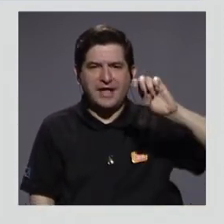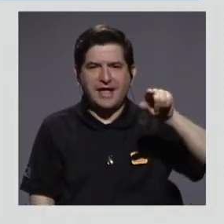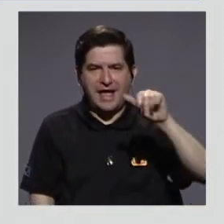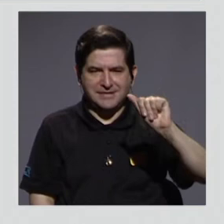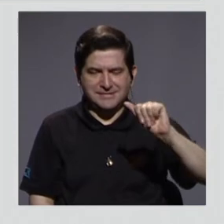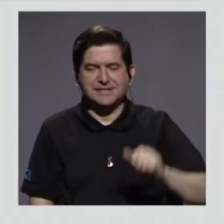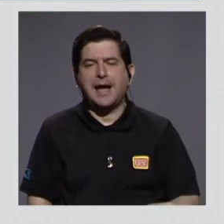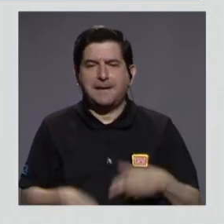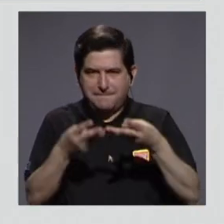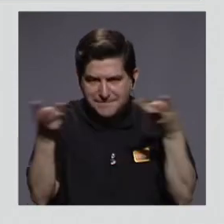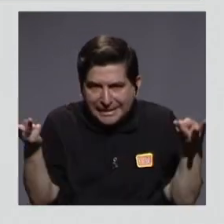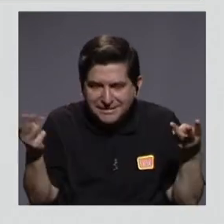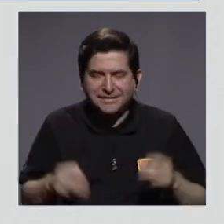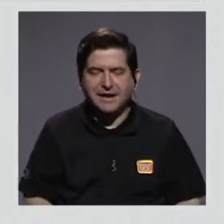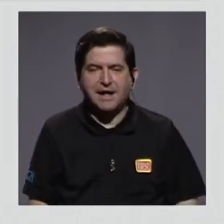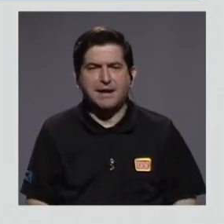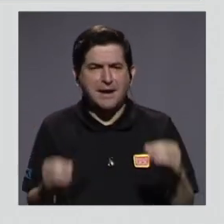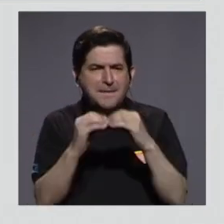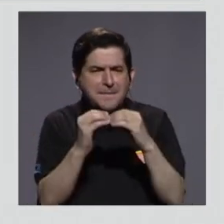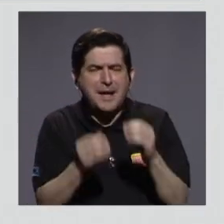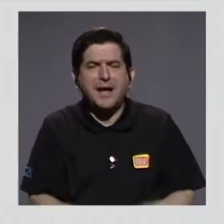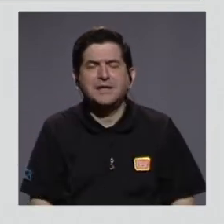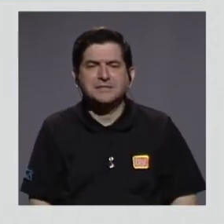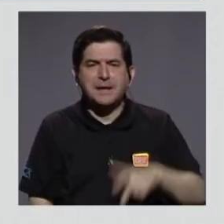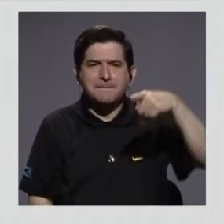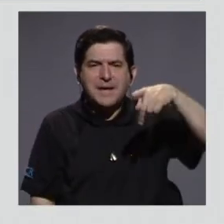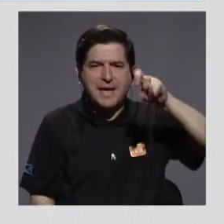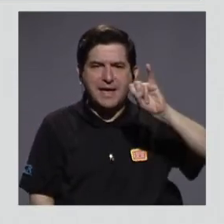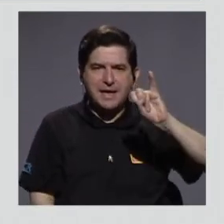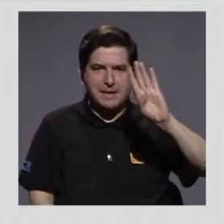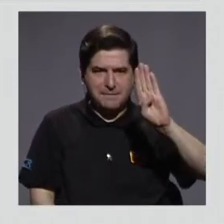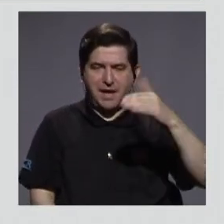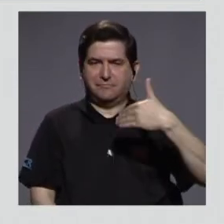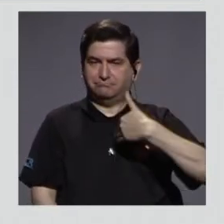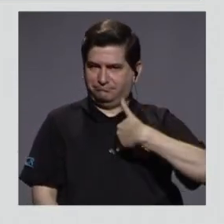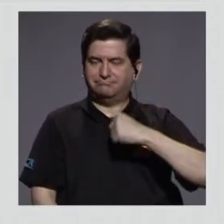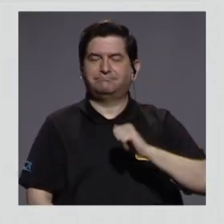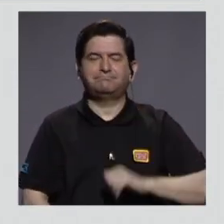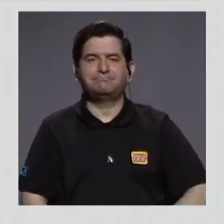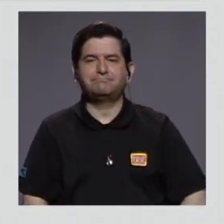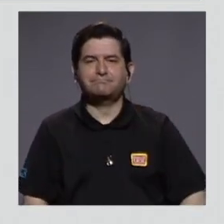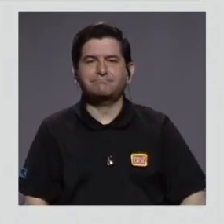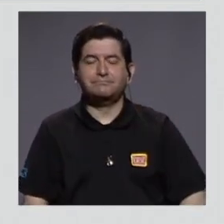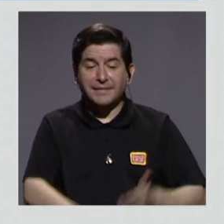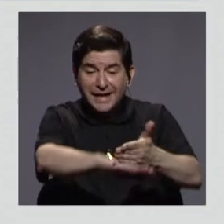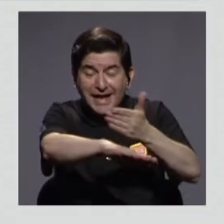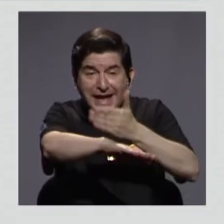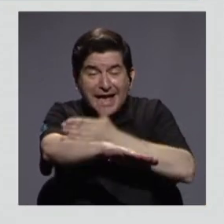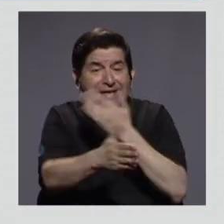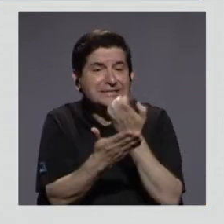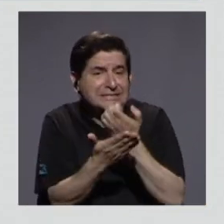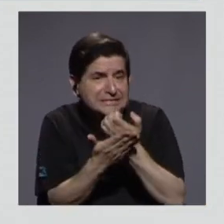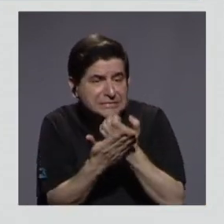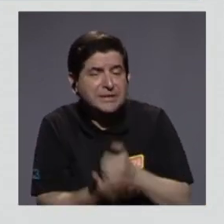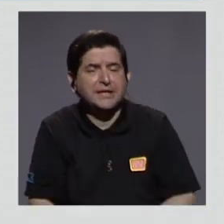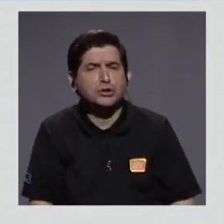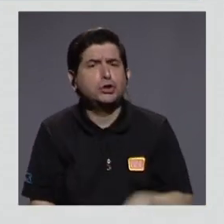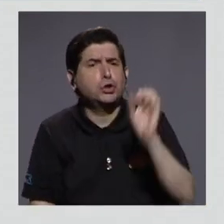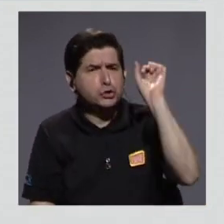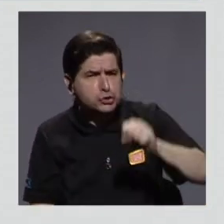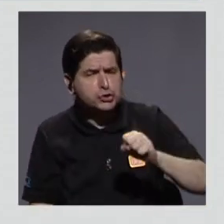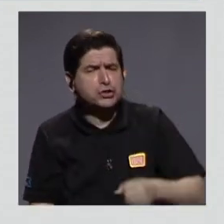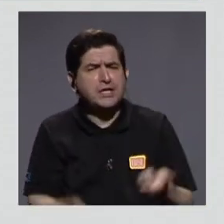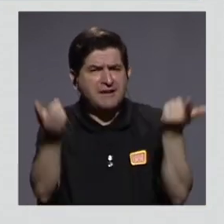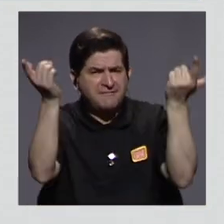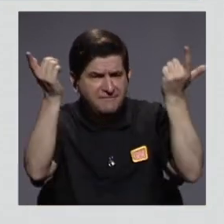aquellos países que tienen mayor nivel de producto interno bruto el crecimiento económico si bien es un